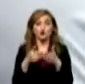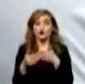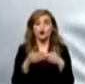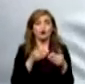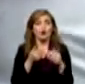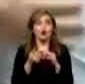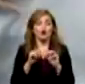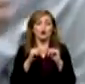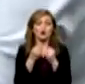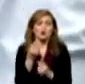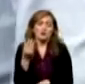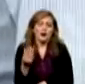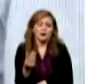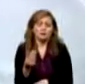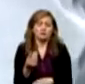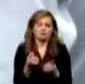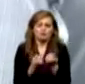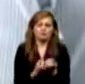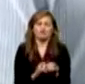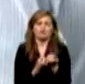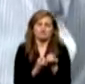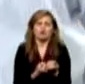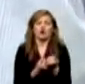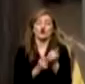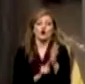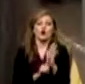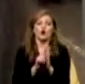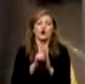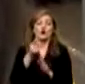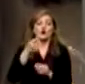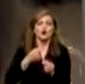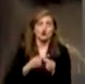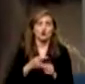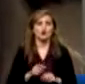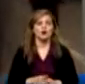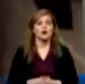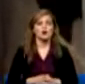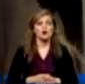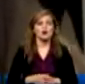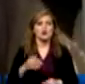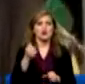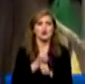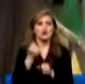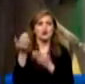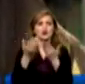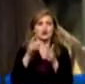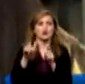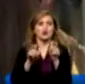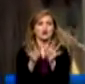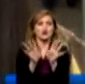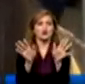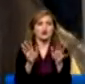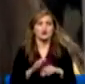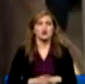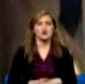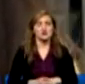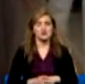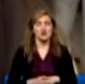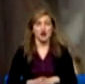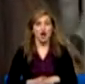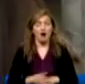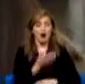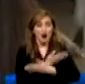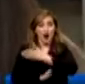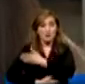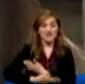sean minorías, que se sumarán al desarrollo de la capital. Es una posición de trabajo y servicio a la ciudadanía. Nos hemos quitado la camiseta política,